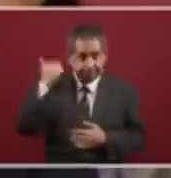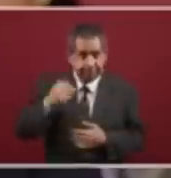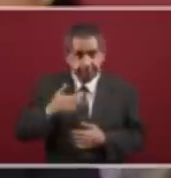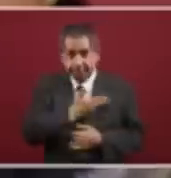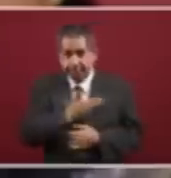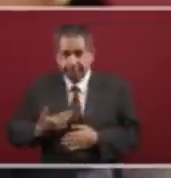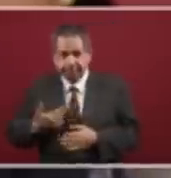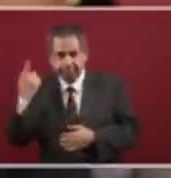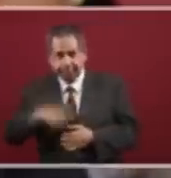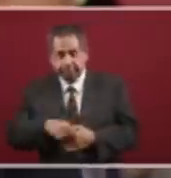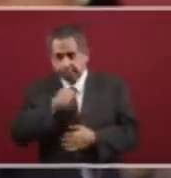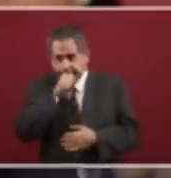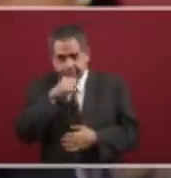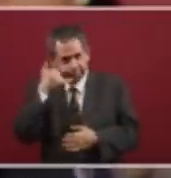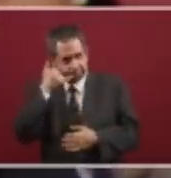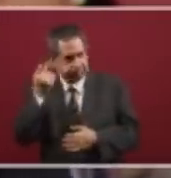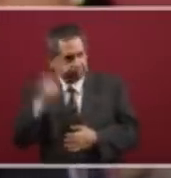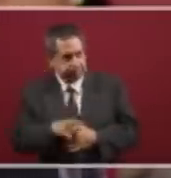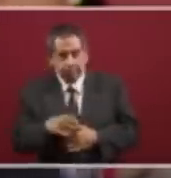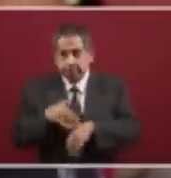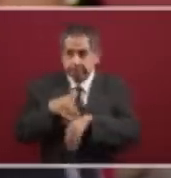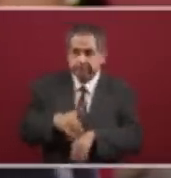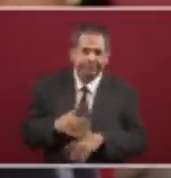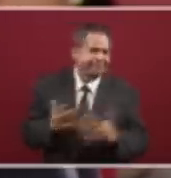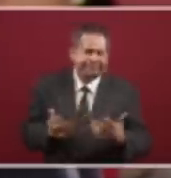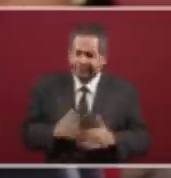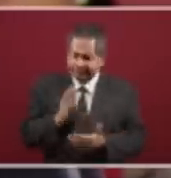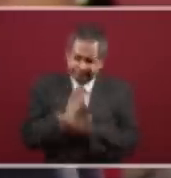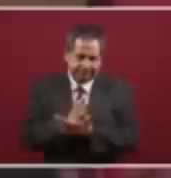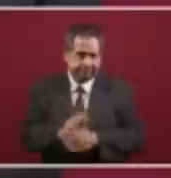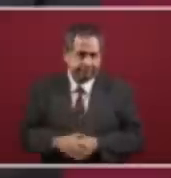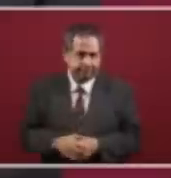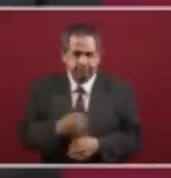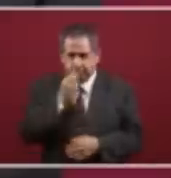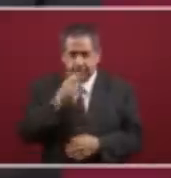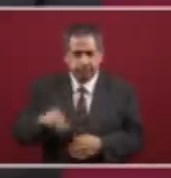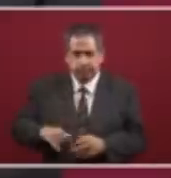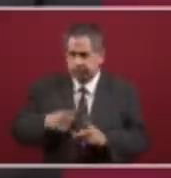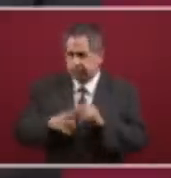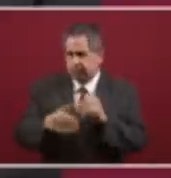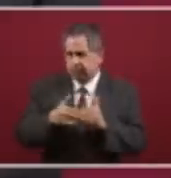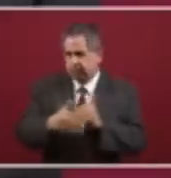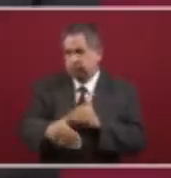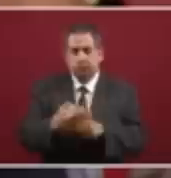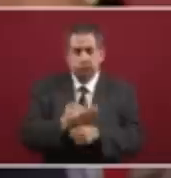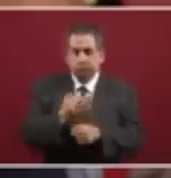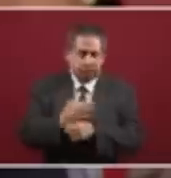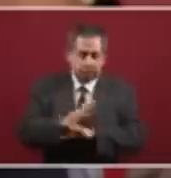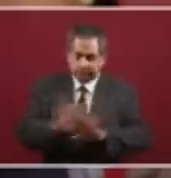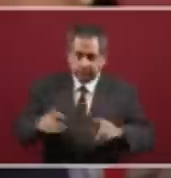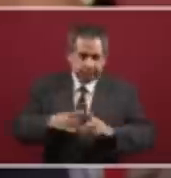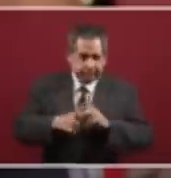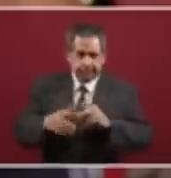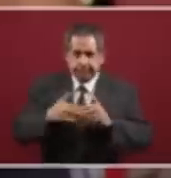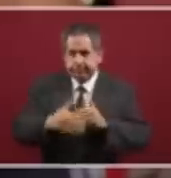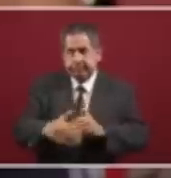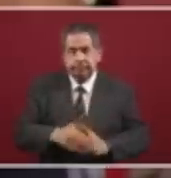entonces todo esto es muy interesante a partir de estos hechos